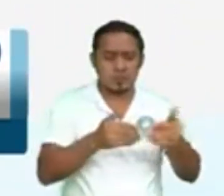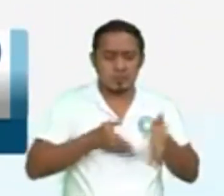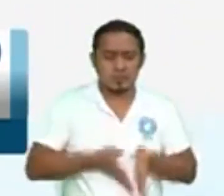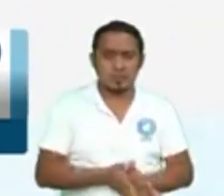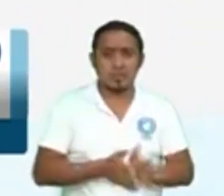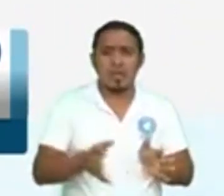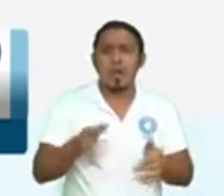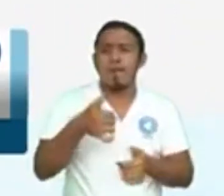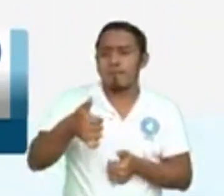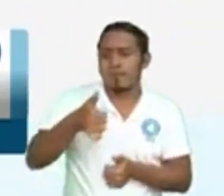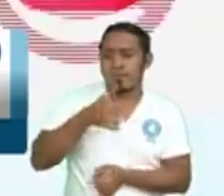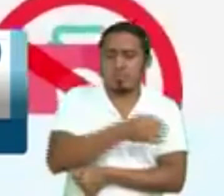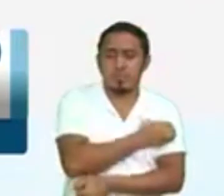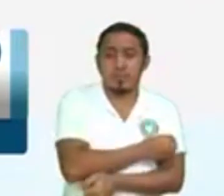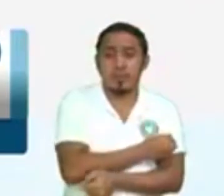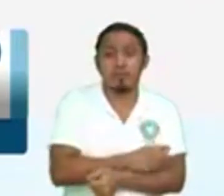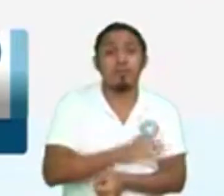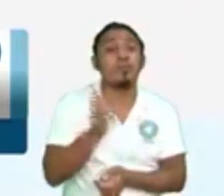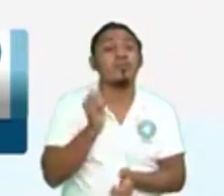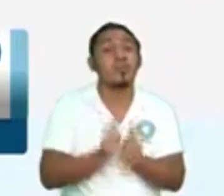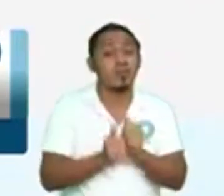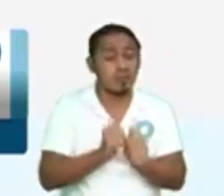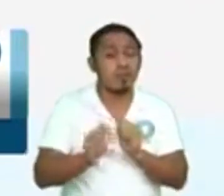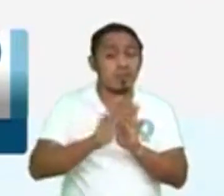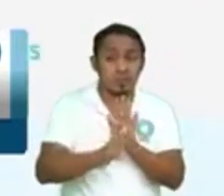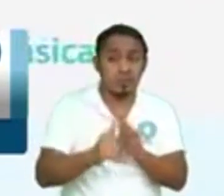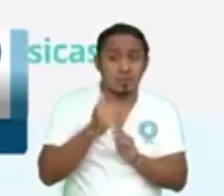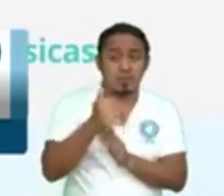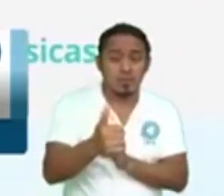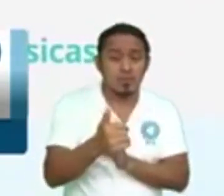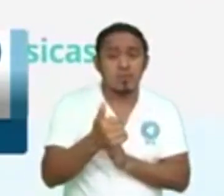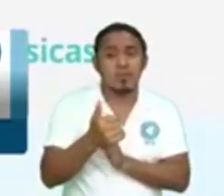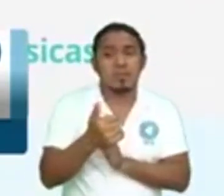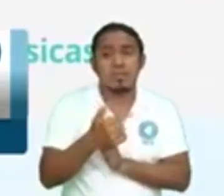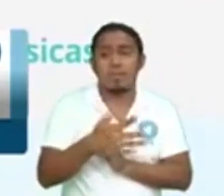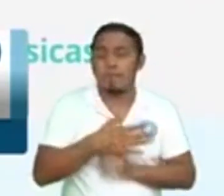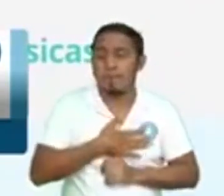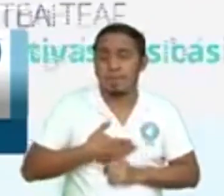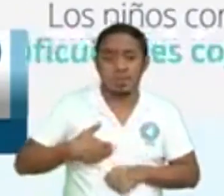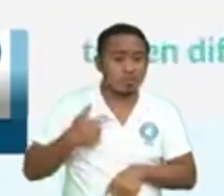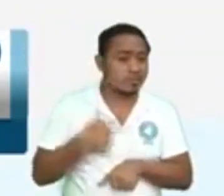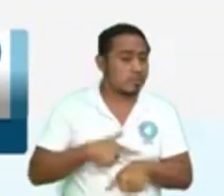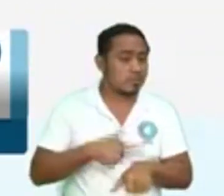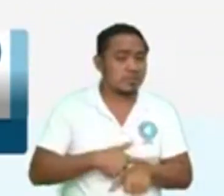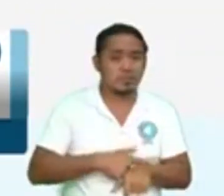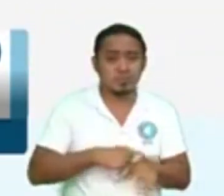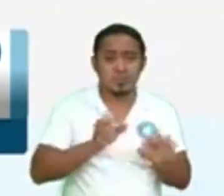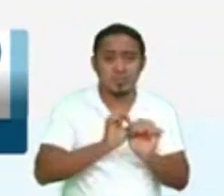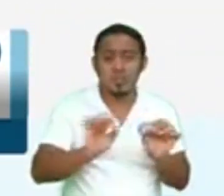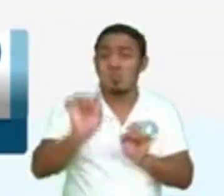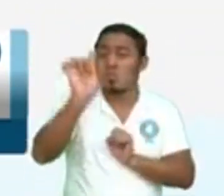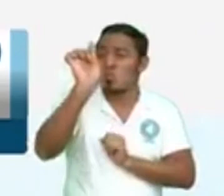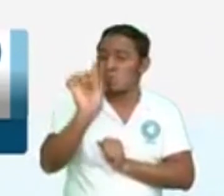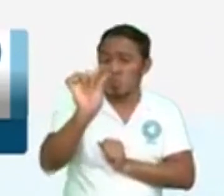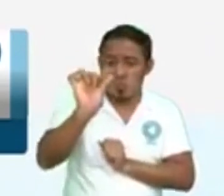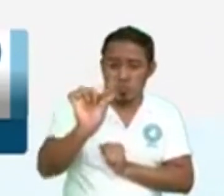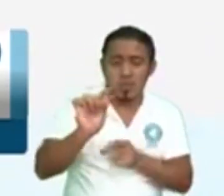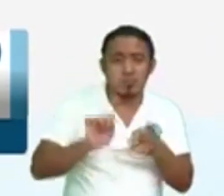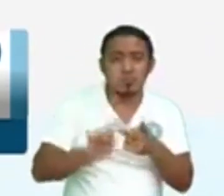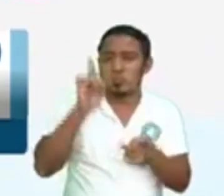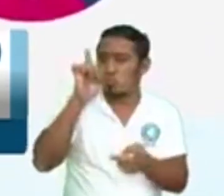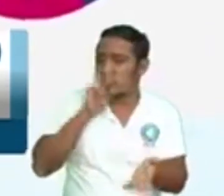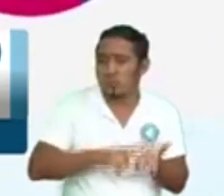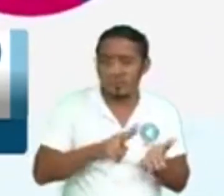ingieren licor. No, pero sí tienen problemas después de comportamiento. Entonces, lo ideal es en ningún mes Ni del con un trago, embarazo, ni ni con con una un trago, cerveza, ni con